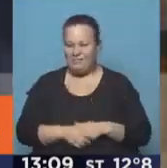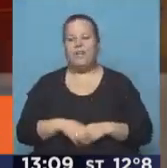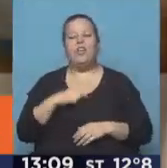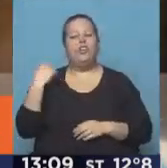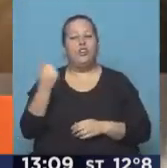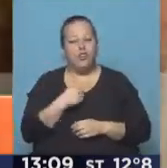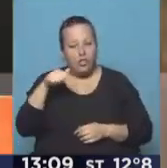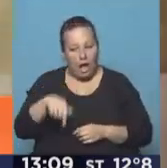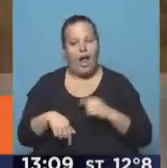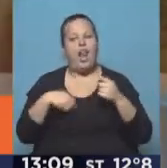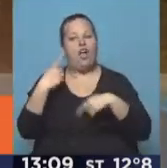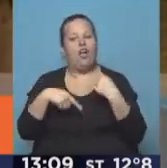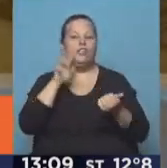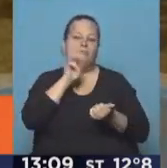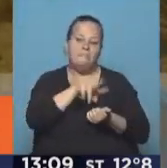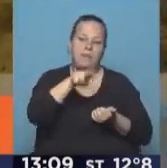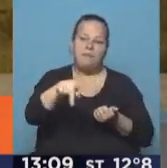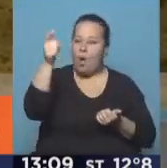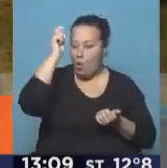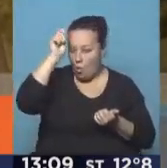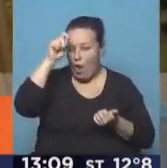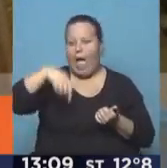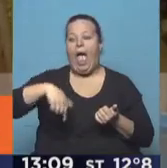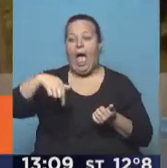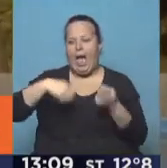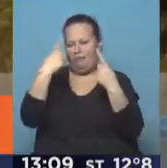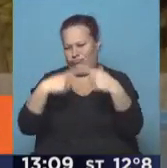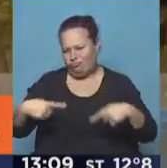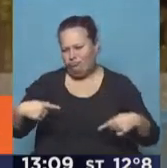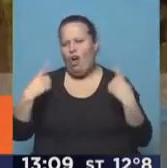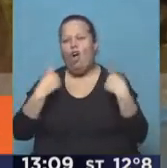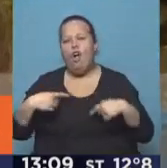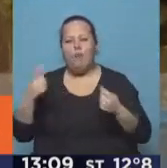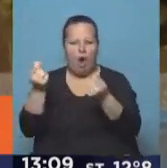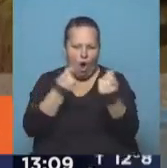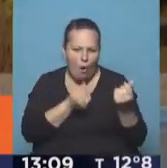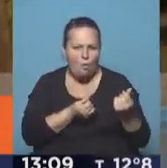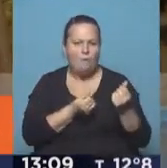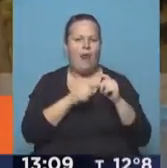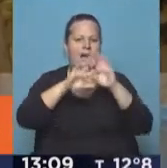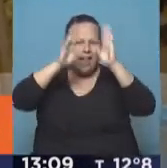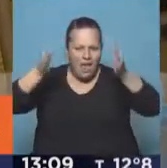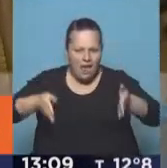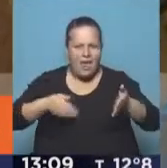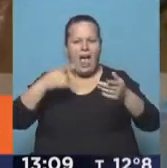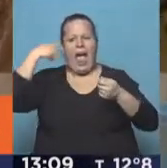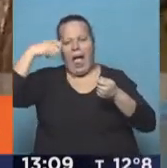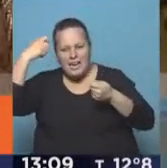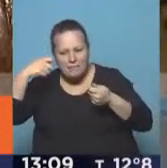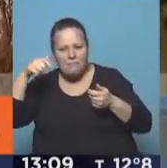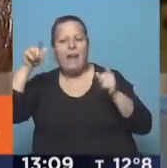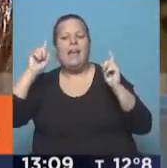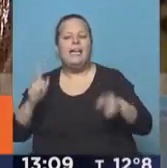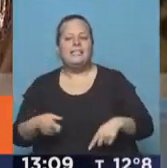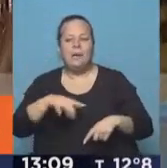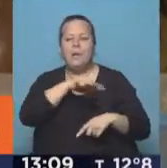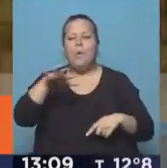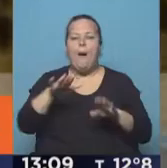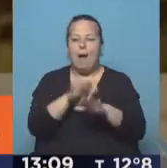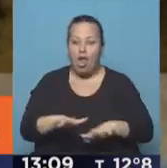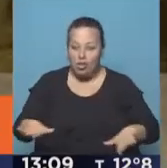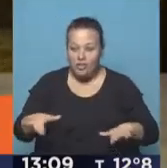Nosotros vamos a continuar recorriendo la rural porque acá hay de todo, hay cosas para comprar, hay stand, hay más animales. Está también el espacio para